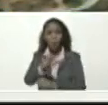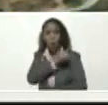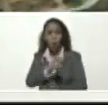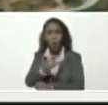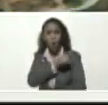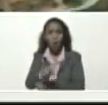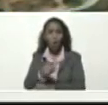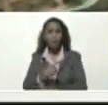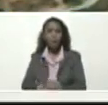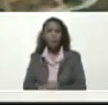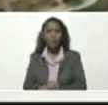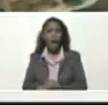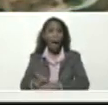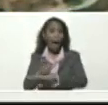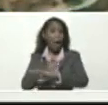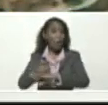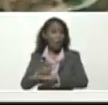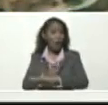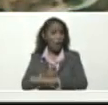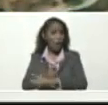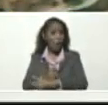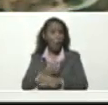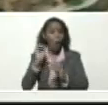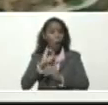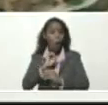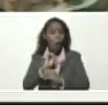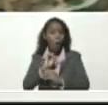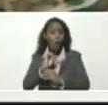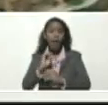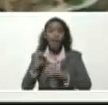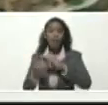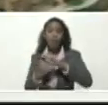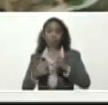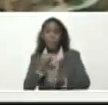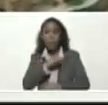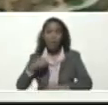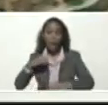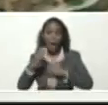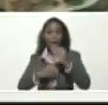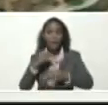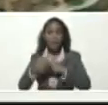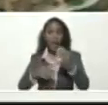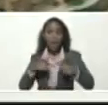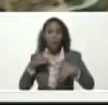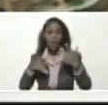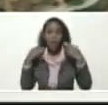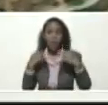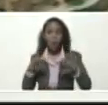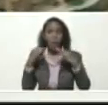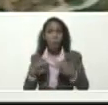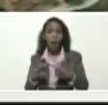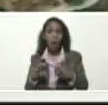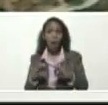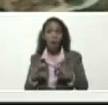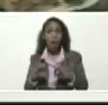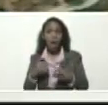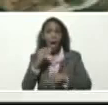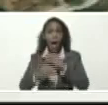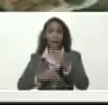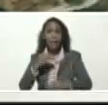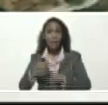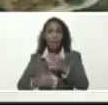indebidamente a gobiernos o entes privados a realizar sus actividades normales, realizar un